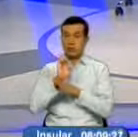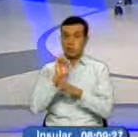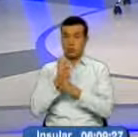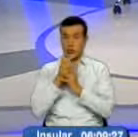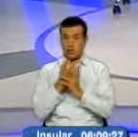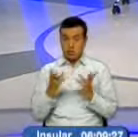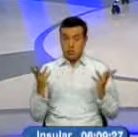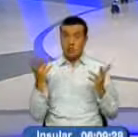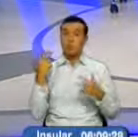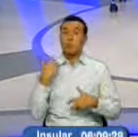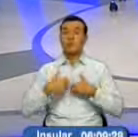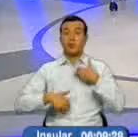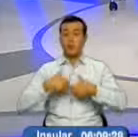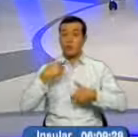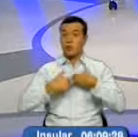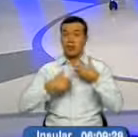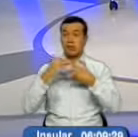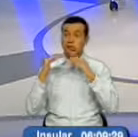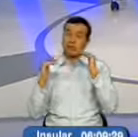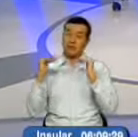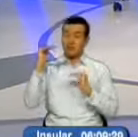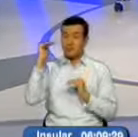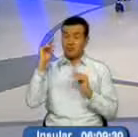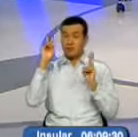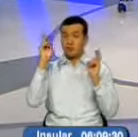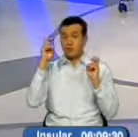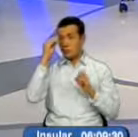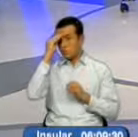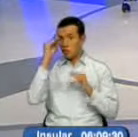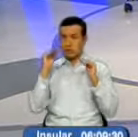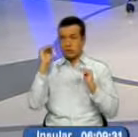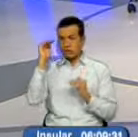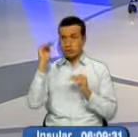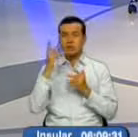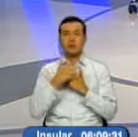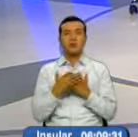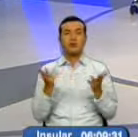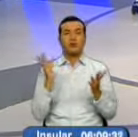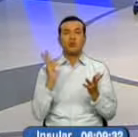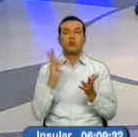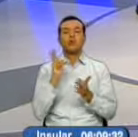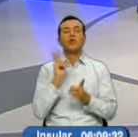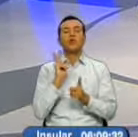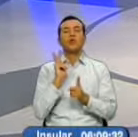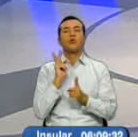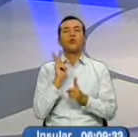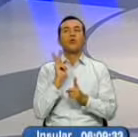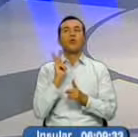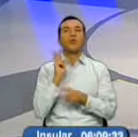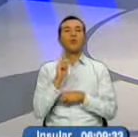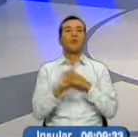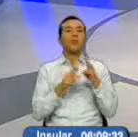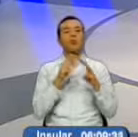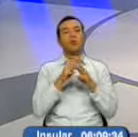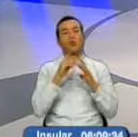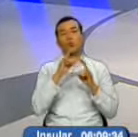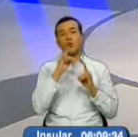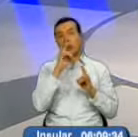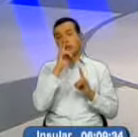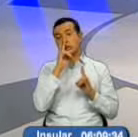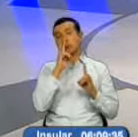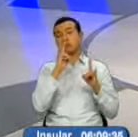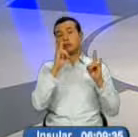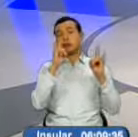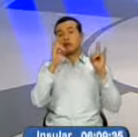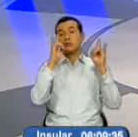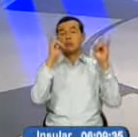tiene un problema de distancias, digamos, en los aspectos educativos con lo que se llama el mundo rico, el mundo eufemísticamente a veces